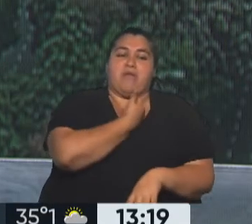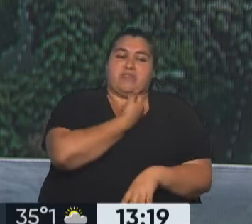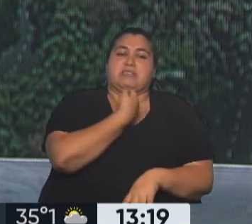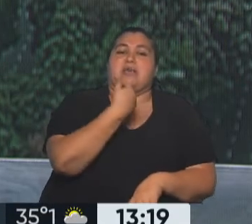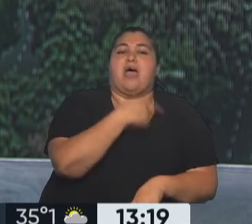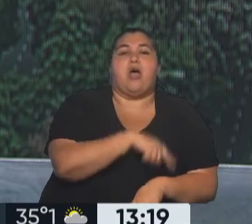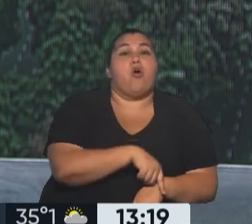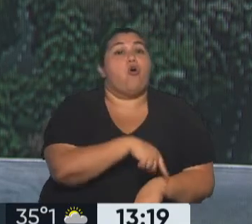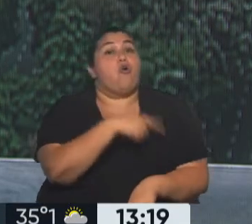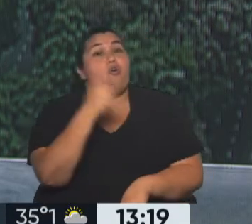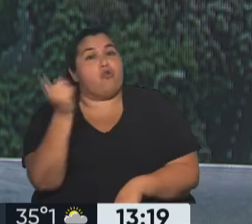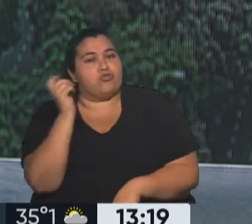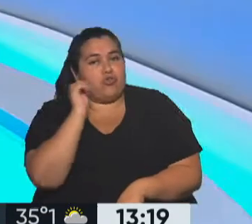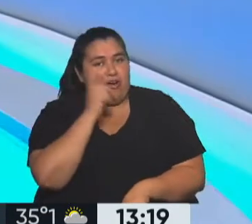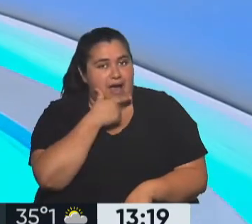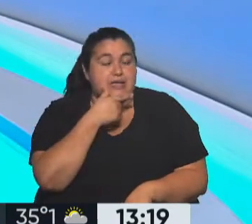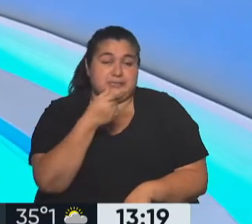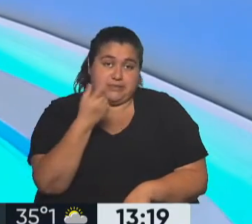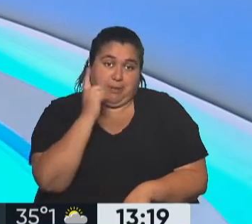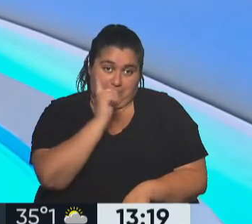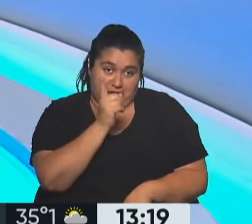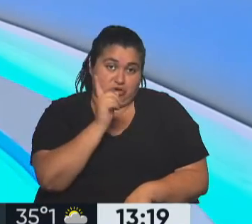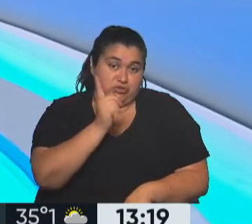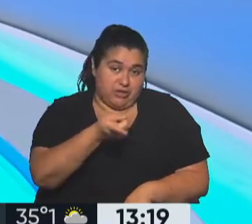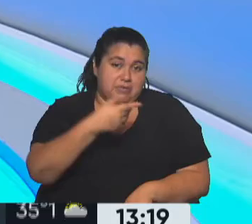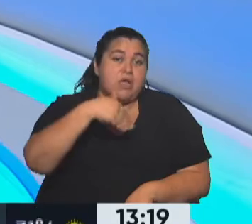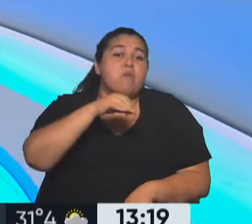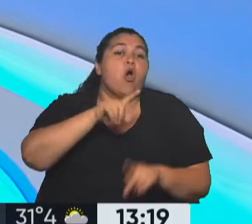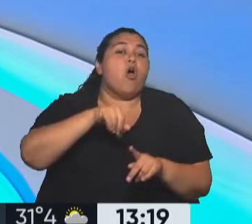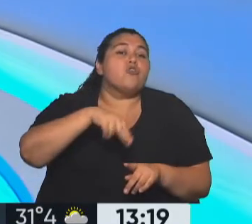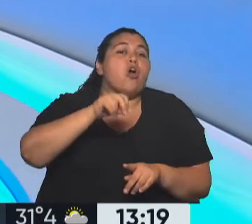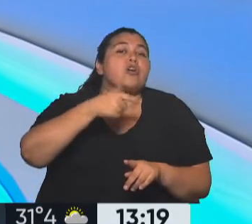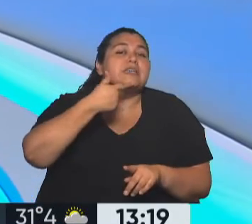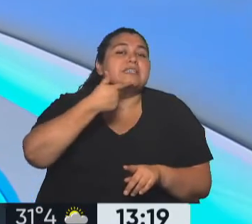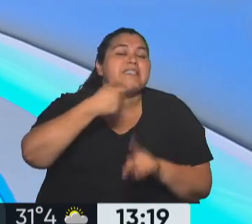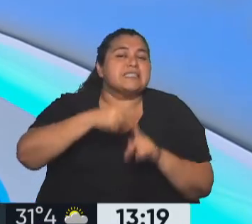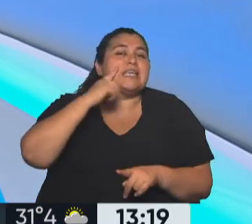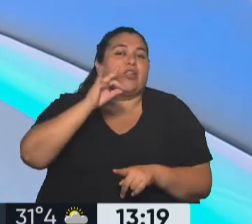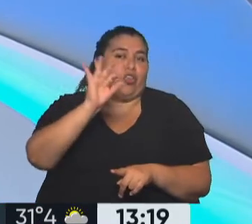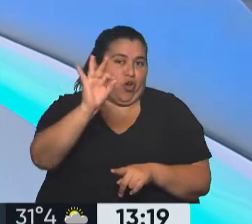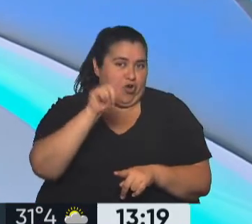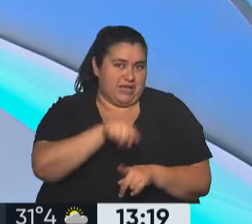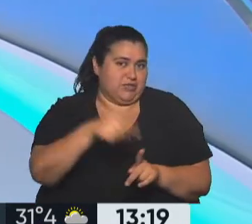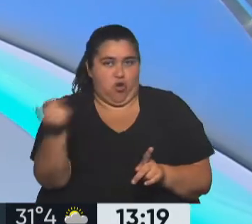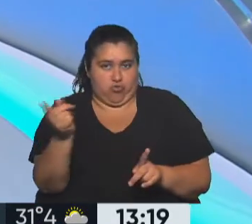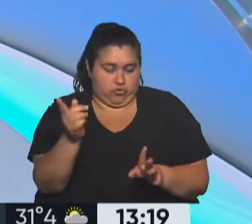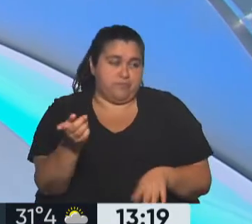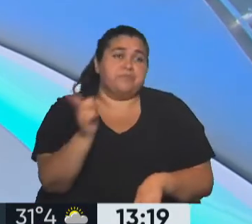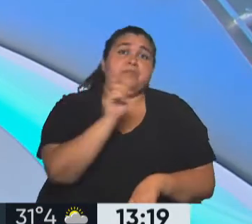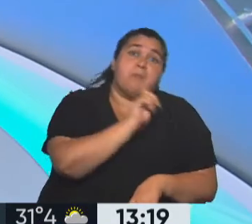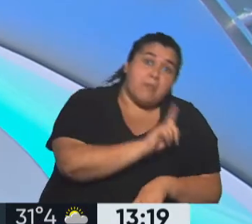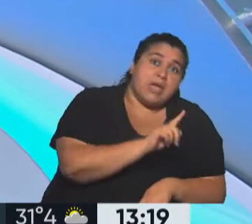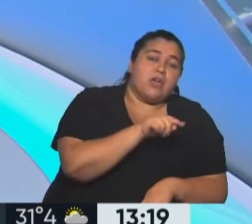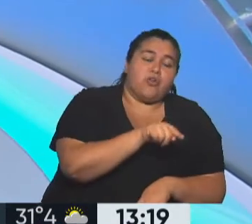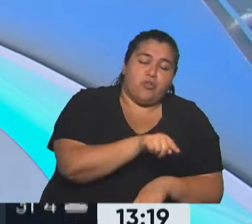es otro gas altamente tóxico, Bueno. que es probable que puede haber habido, pero llama la atención que haya habido